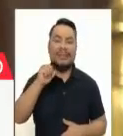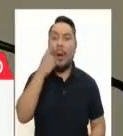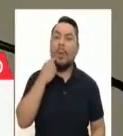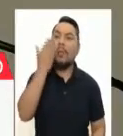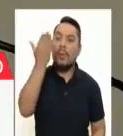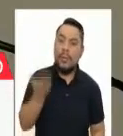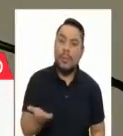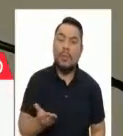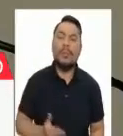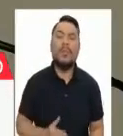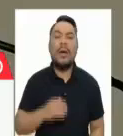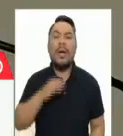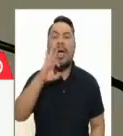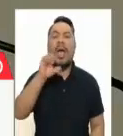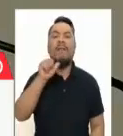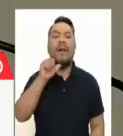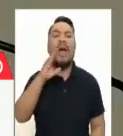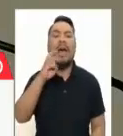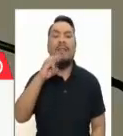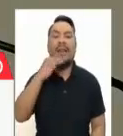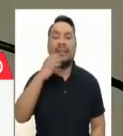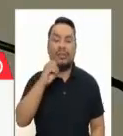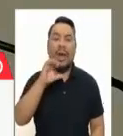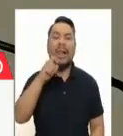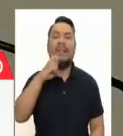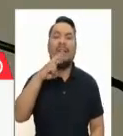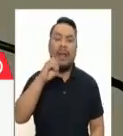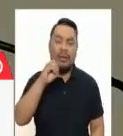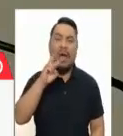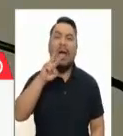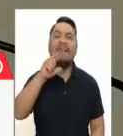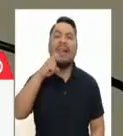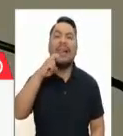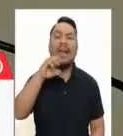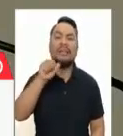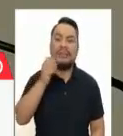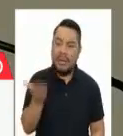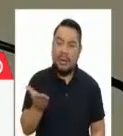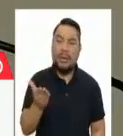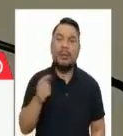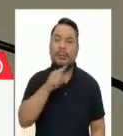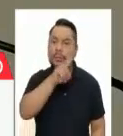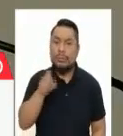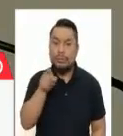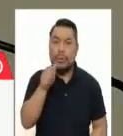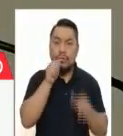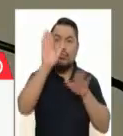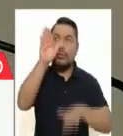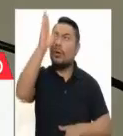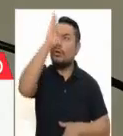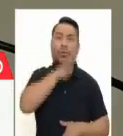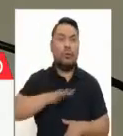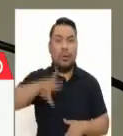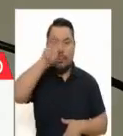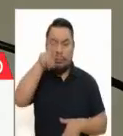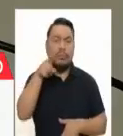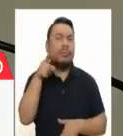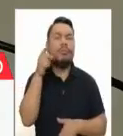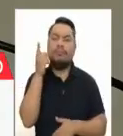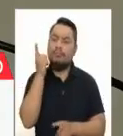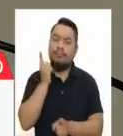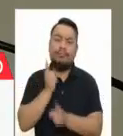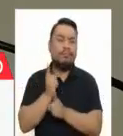gibaja Fabricio Alfredo Valencia gibaja jura usted por Dios y la